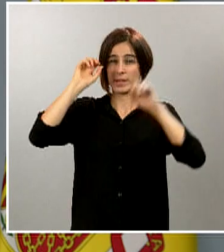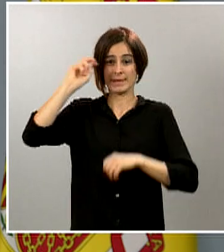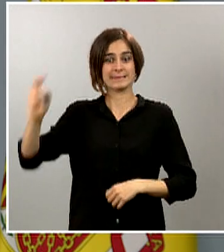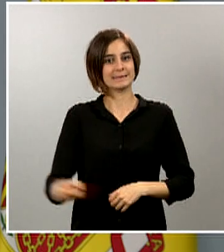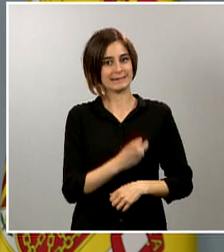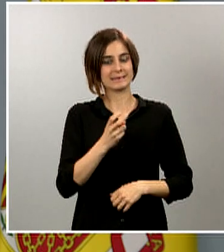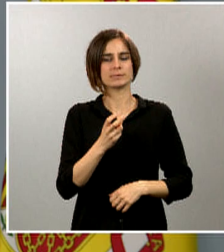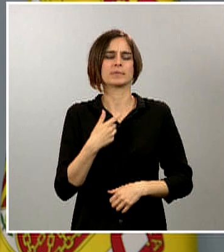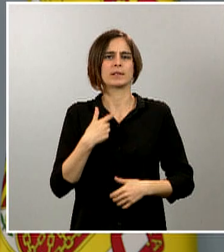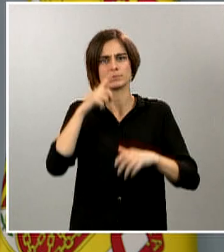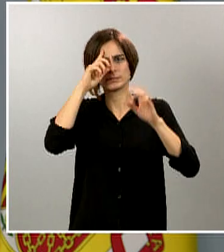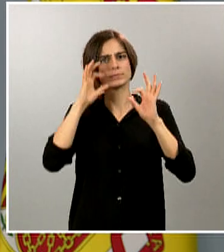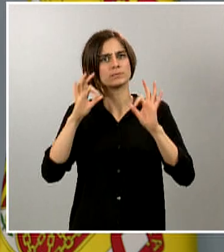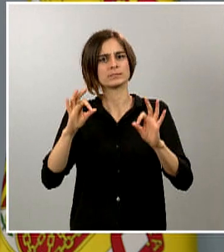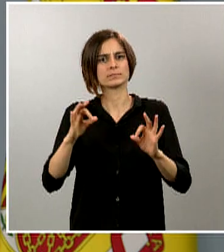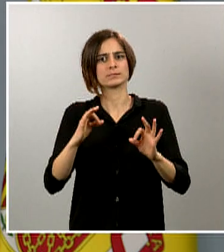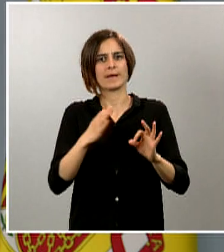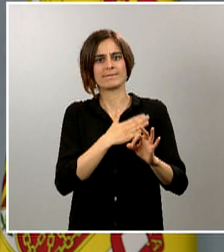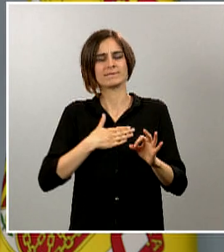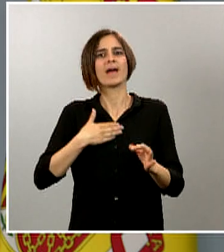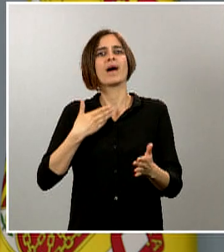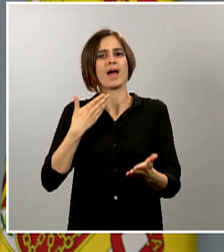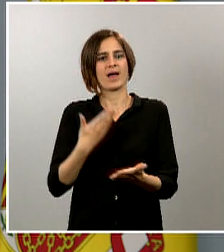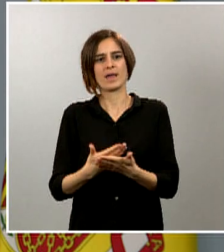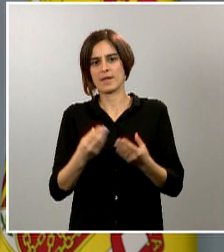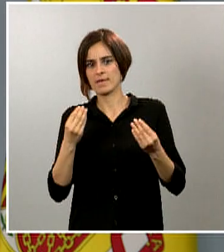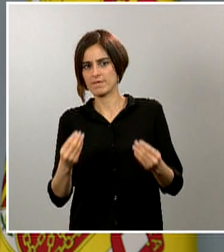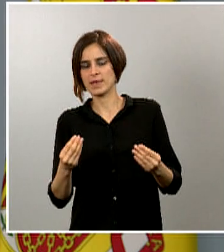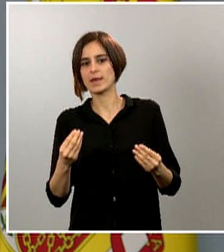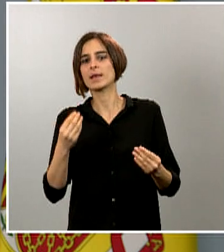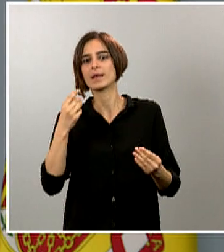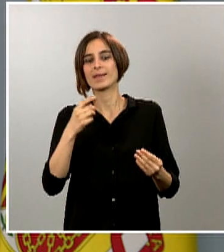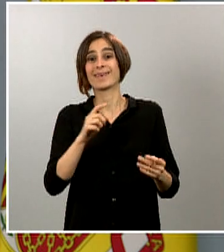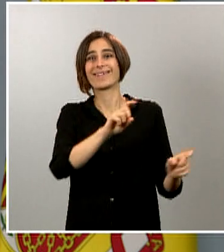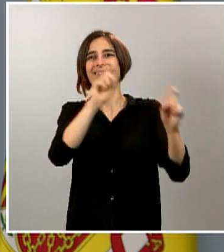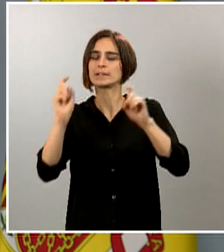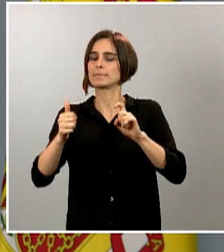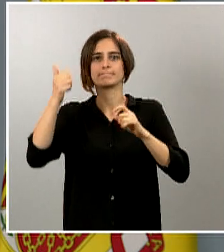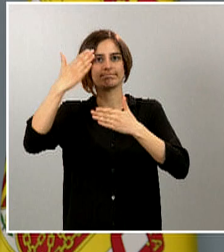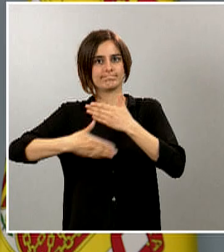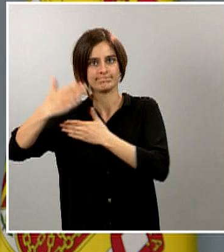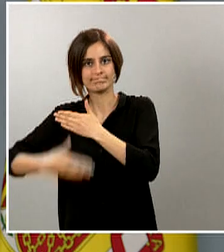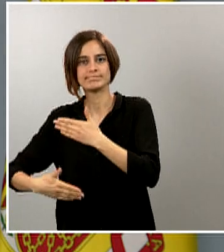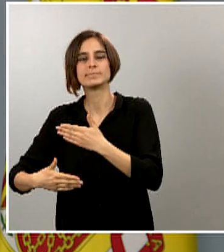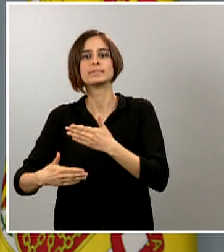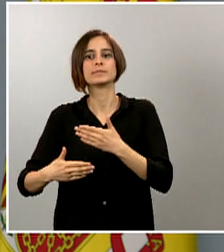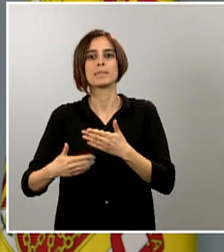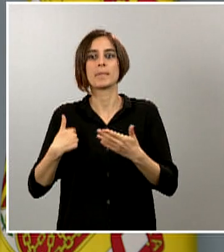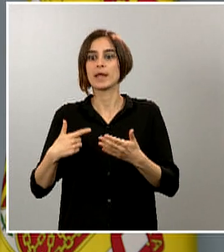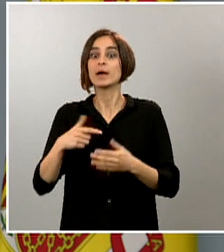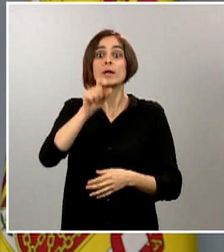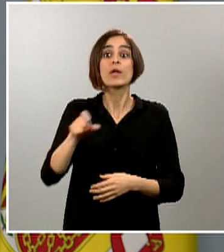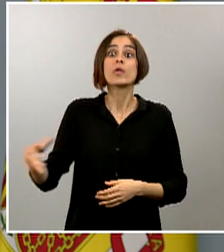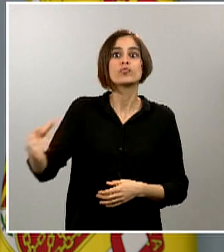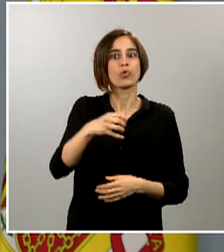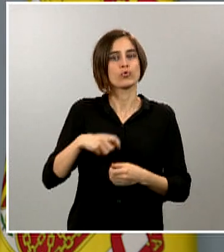evidentemente, la restricción de los movimientos, para garantizar la solidaridad del conjunto de los ciudadanos, para,